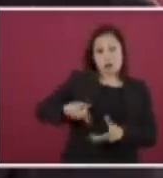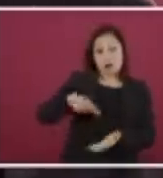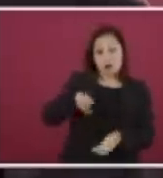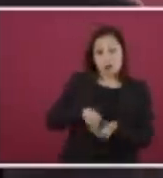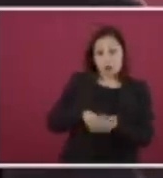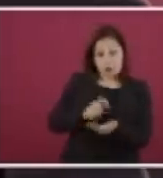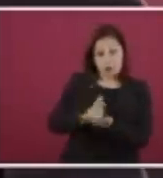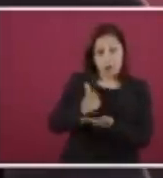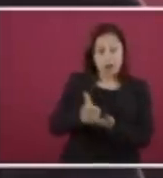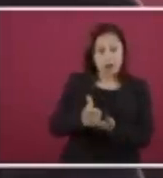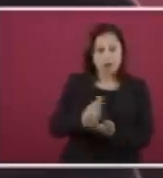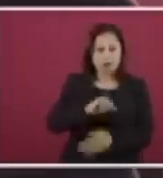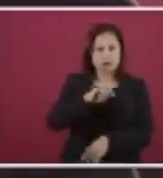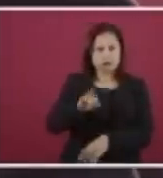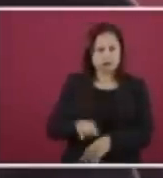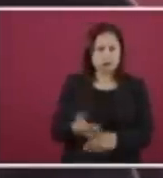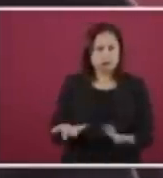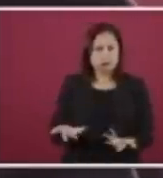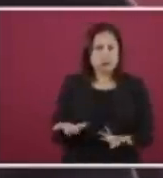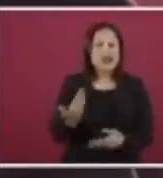porque sí se pagaba